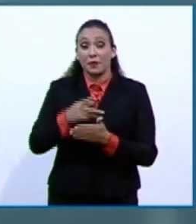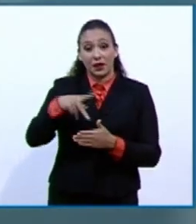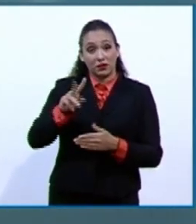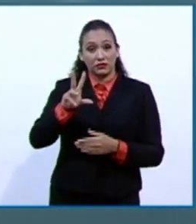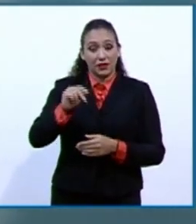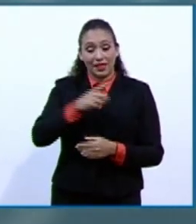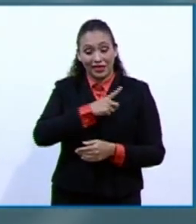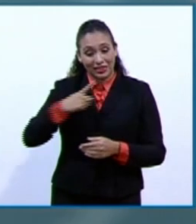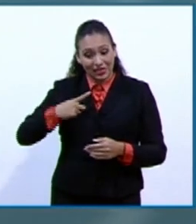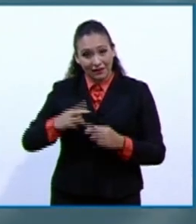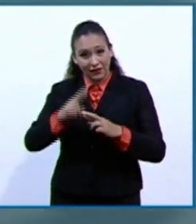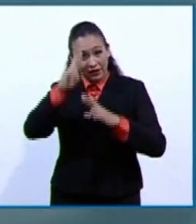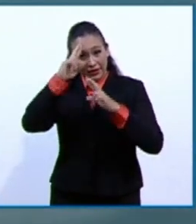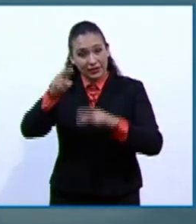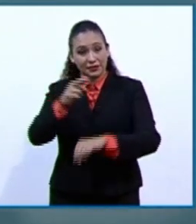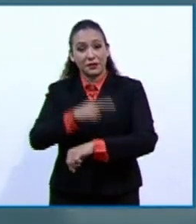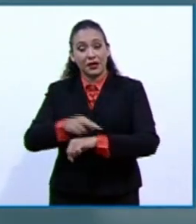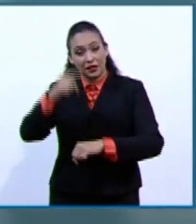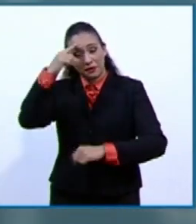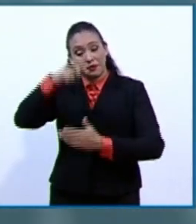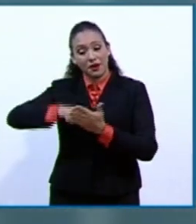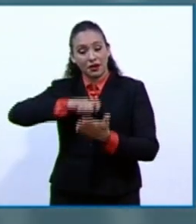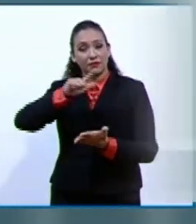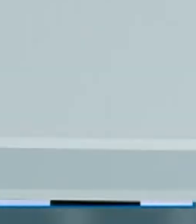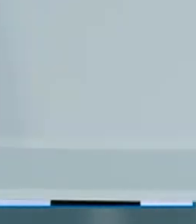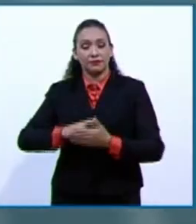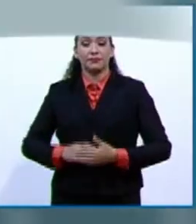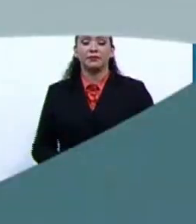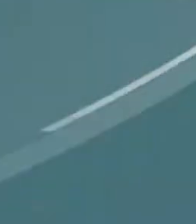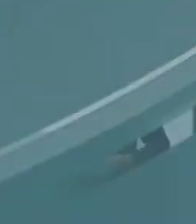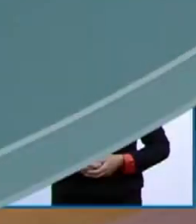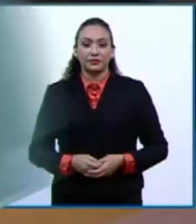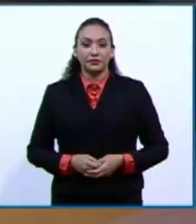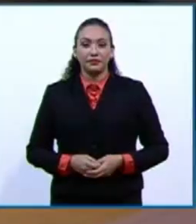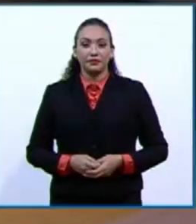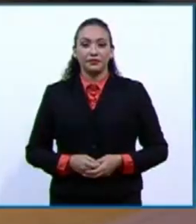de las normas del procedimiento reformador.